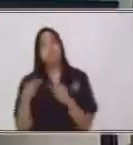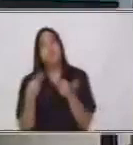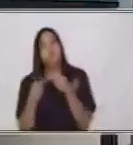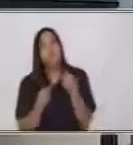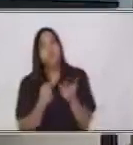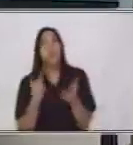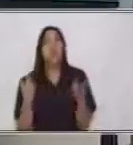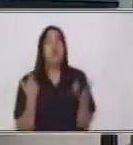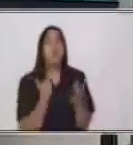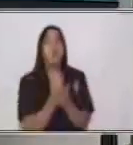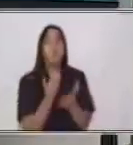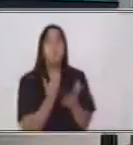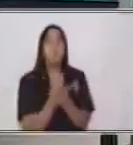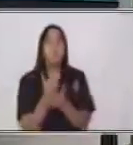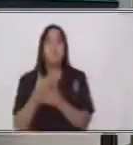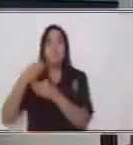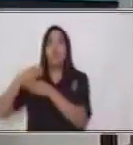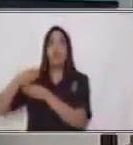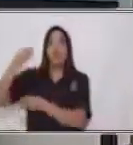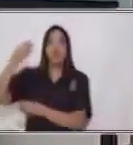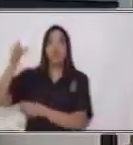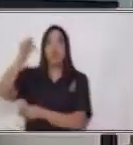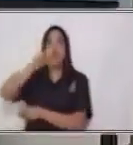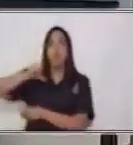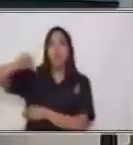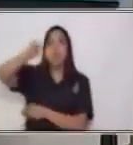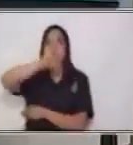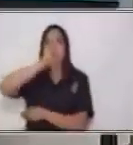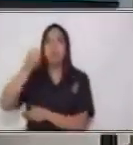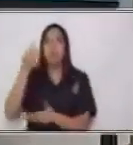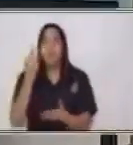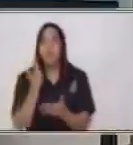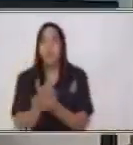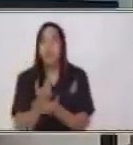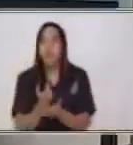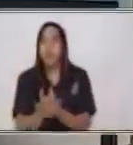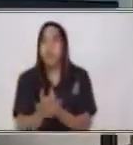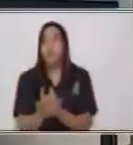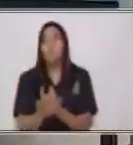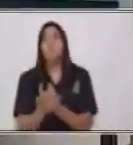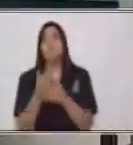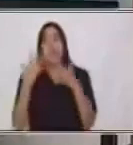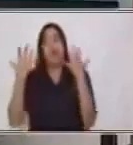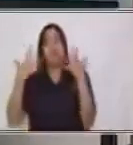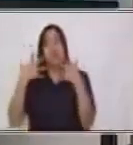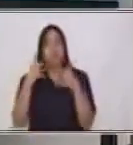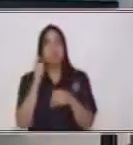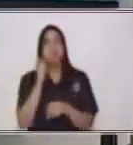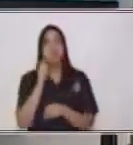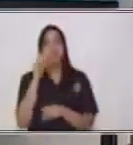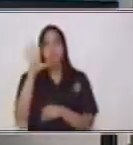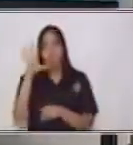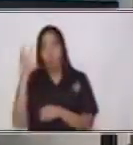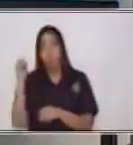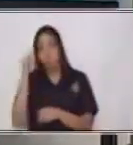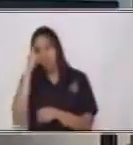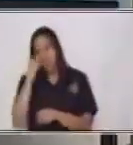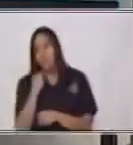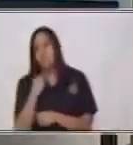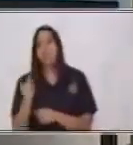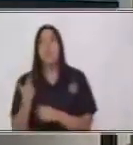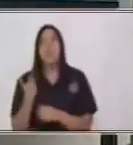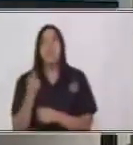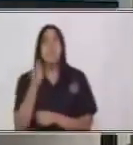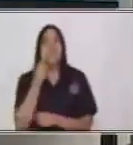compré una botella de aceite que costó ¿cuánto? Muy bien, 10.50. Una libra de arroz que me